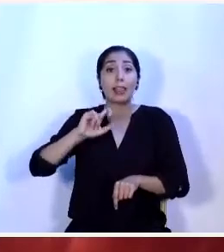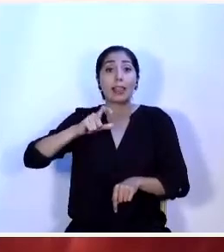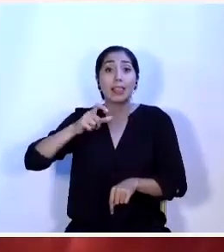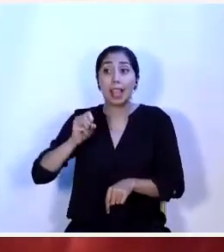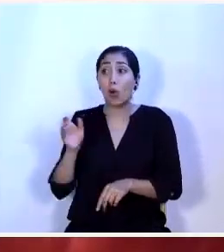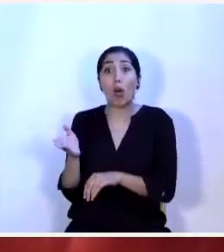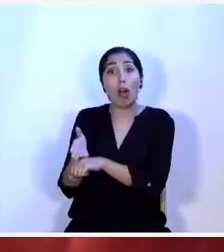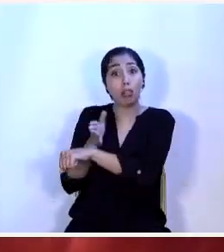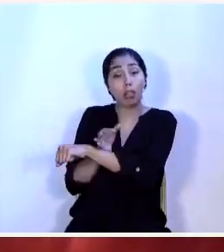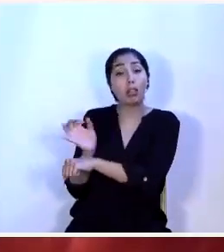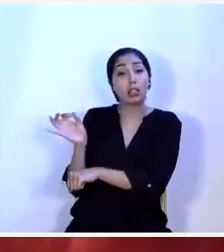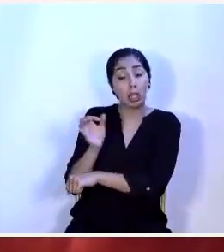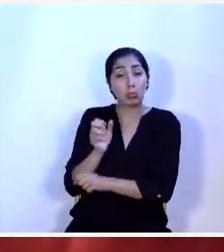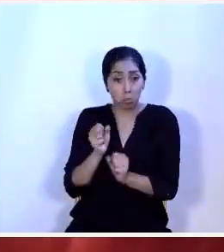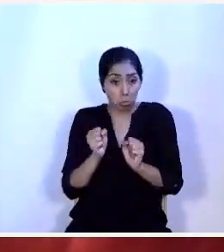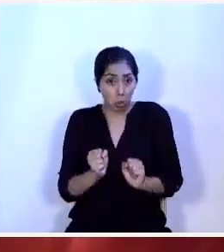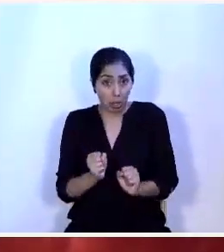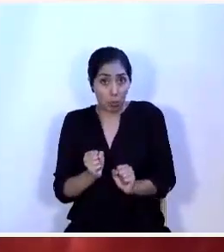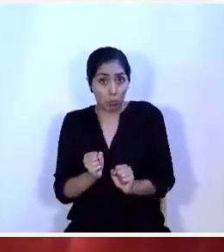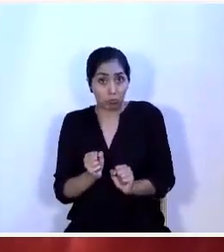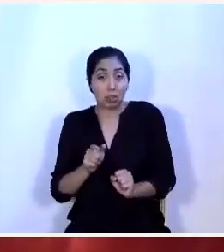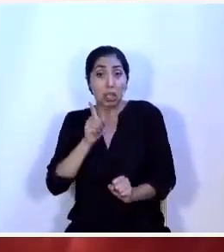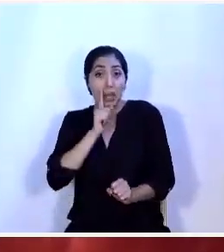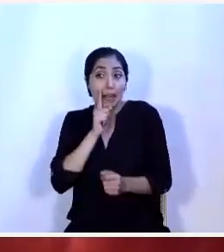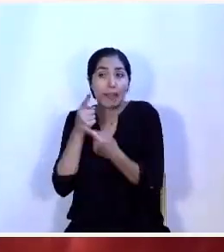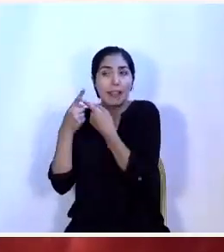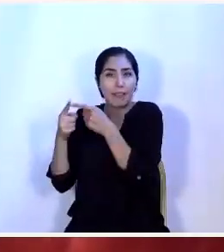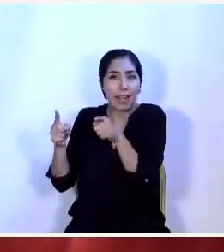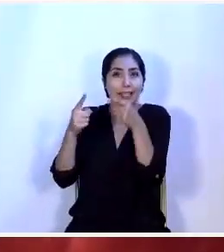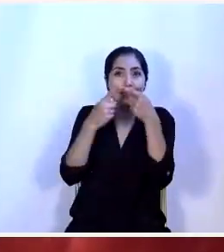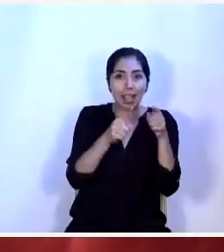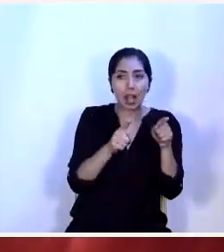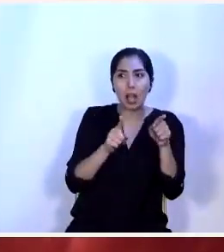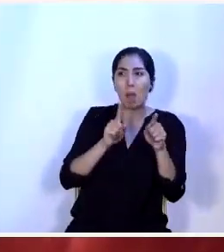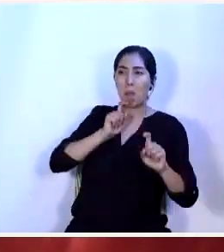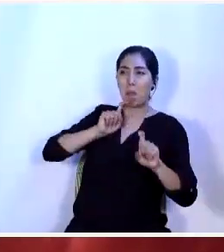podemos plantear diferencias de manera constructiva.